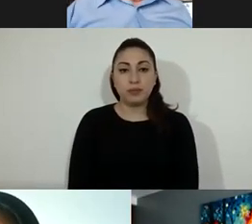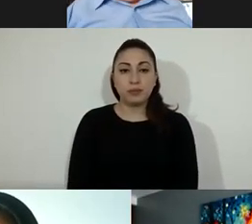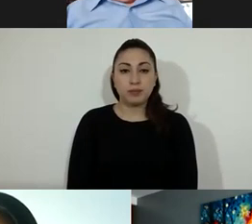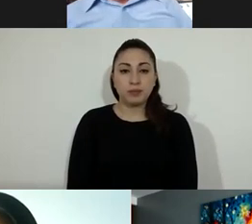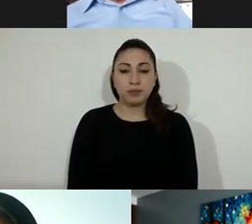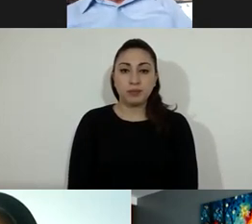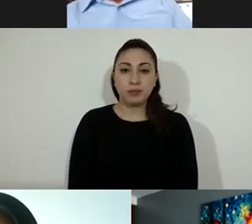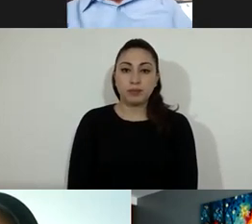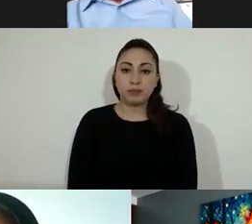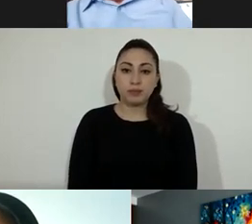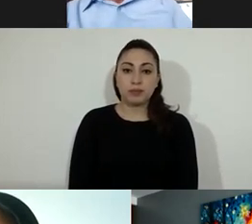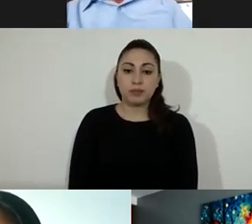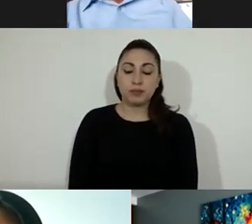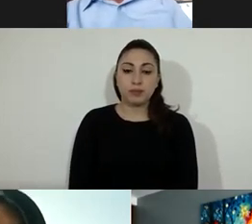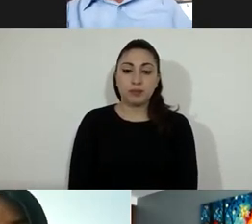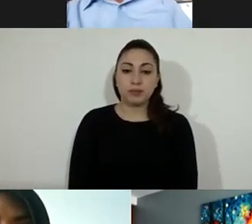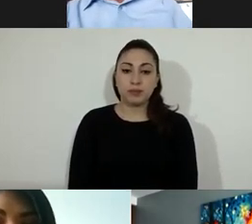sesión.